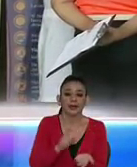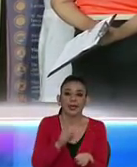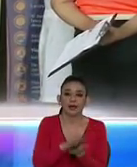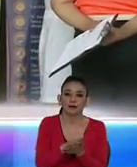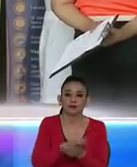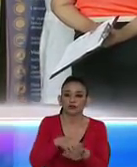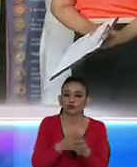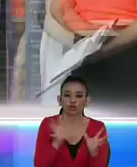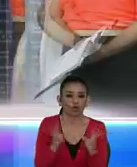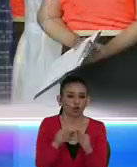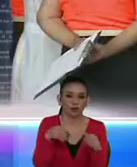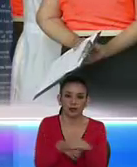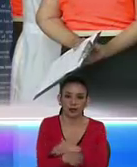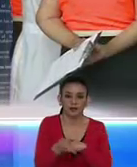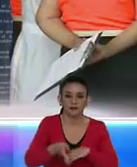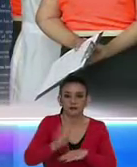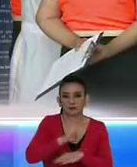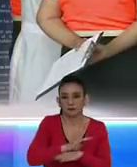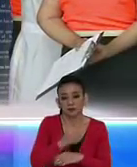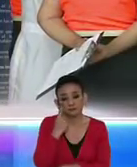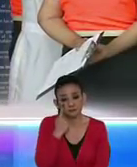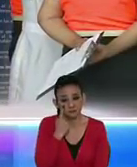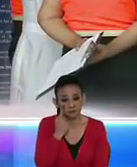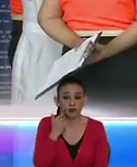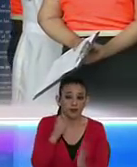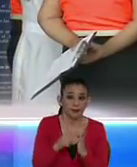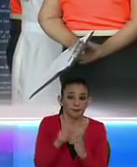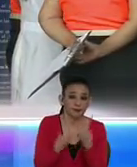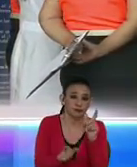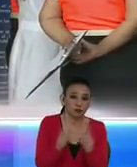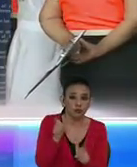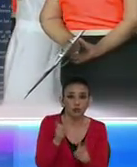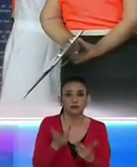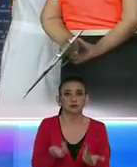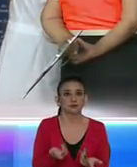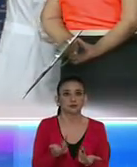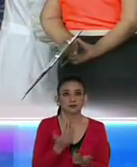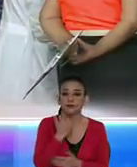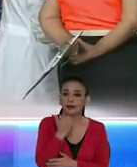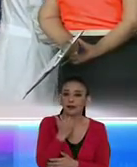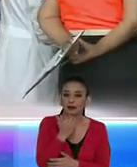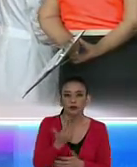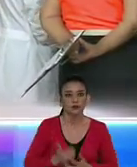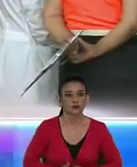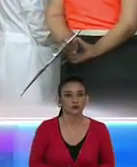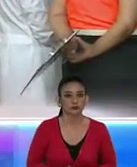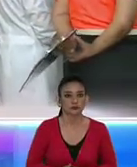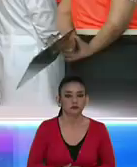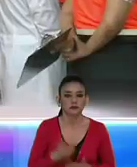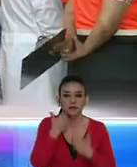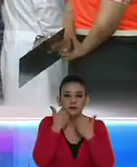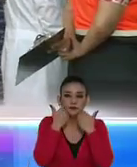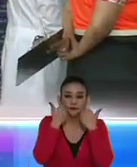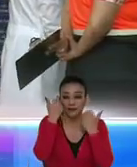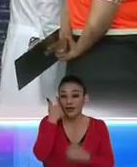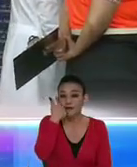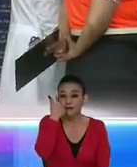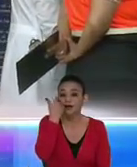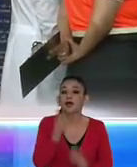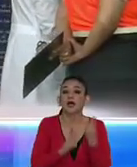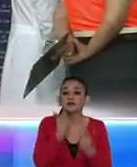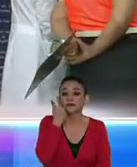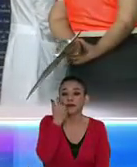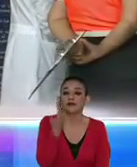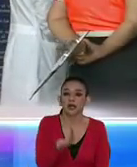Asamblea Nacional. En caso que se detecten personas que tienen una temperatura alta, lo que estamos haciendo es